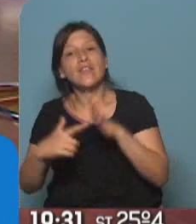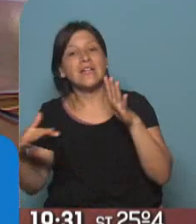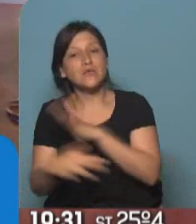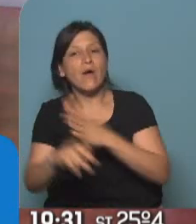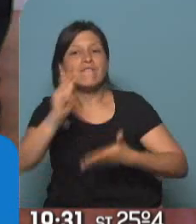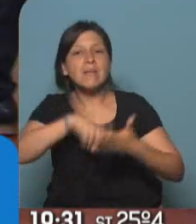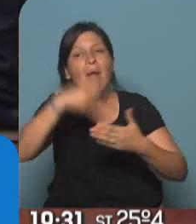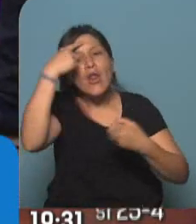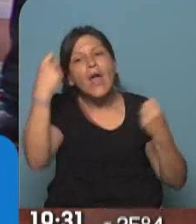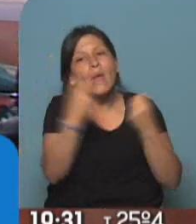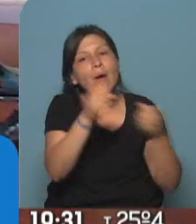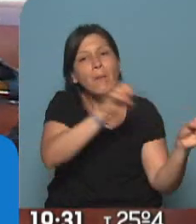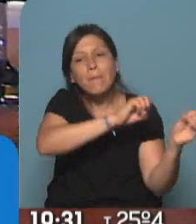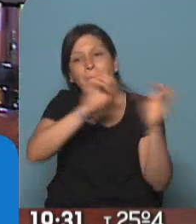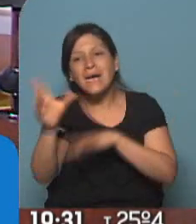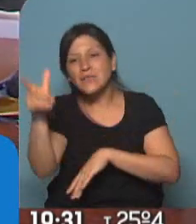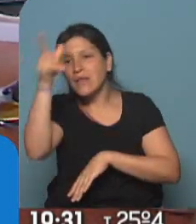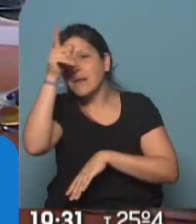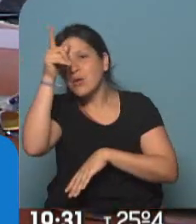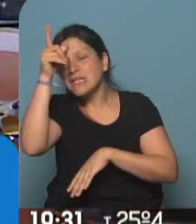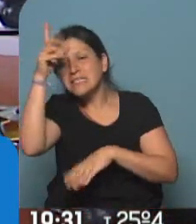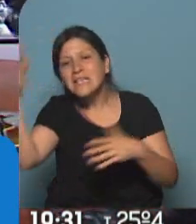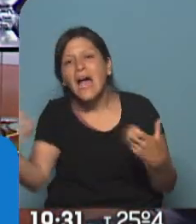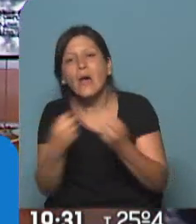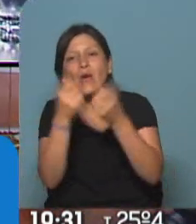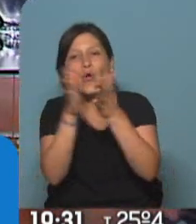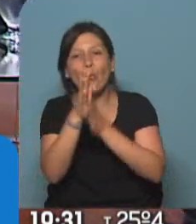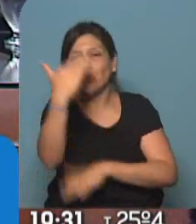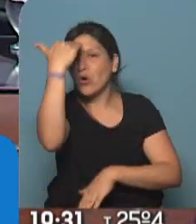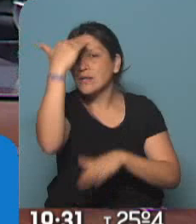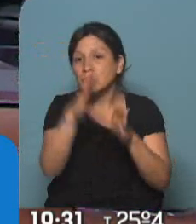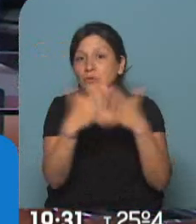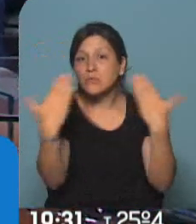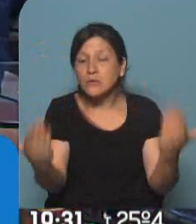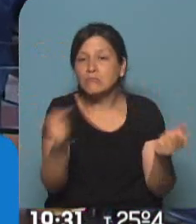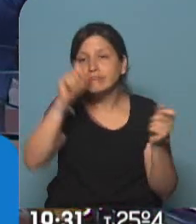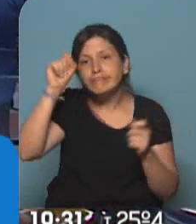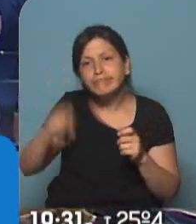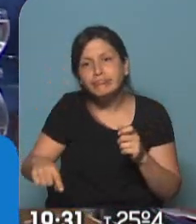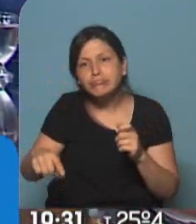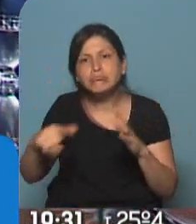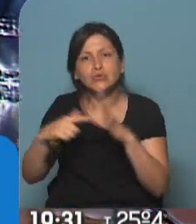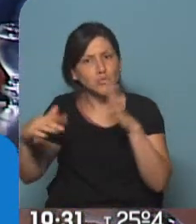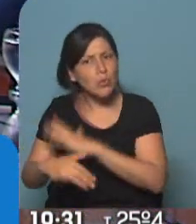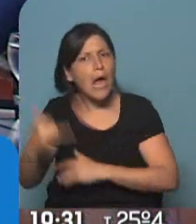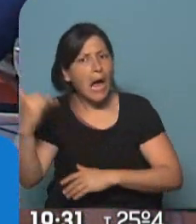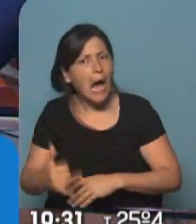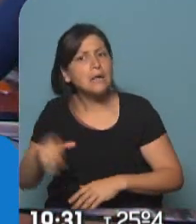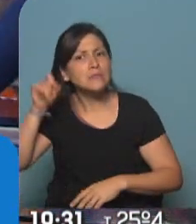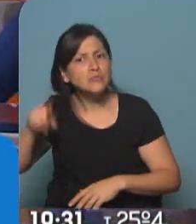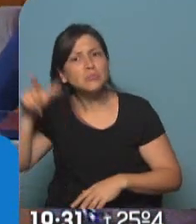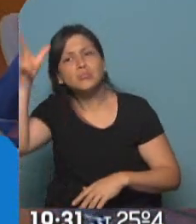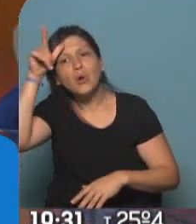como dicta la constitución nacional y las leyes de que la ciudad tenga su propia policía parte de la policía federal